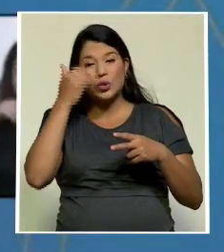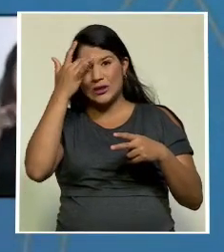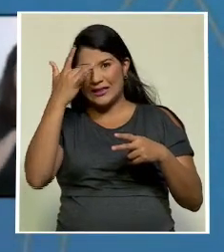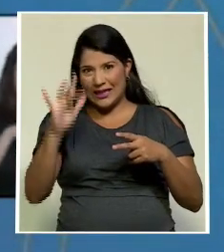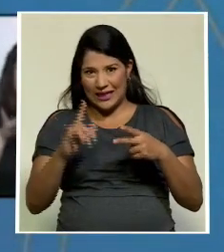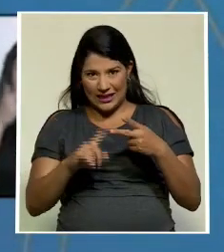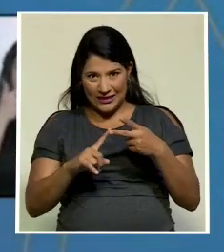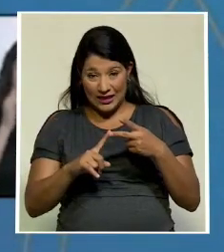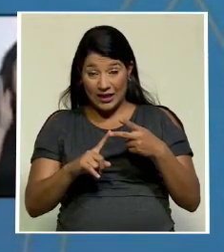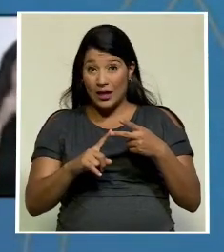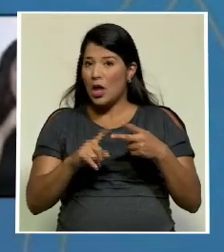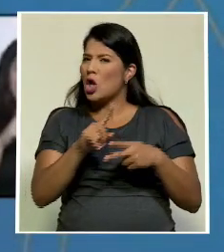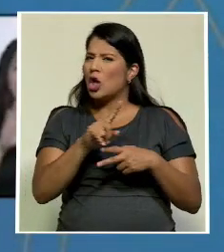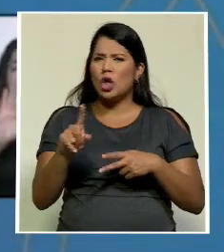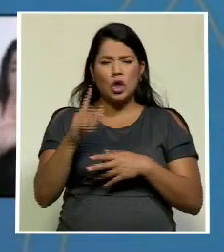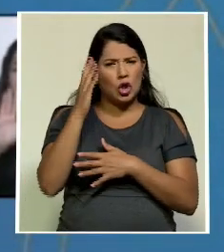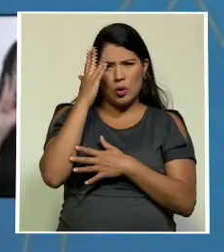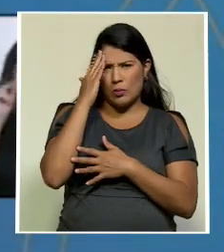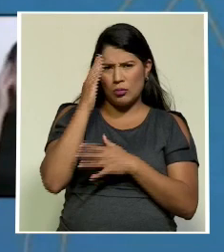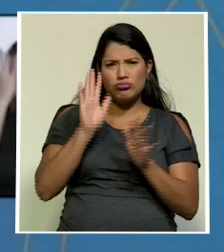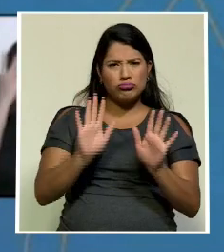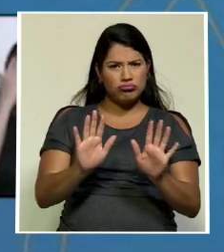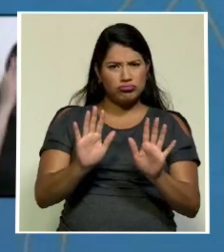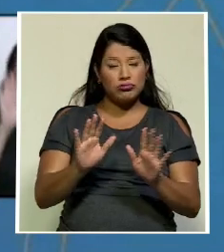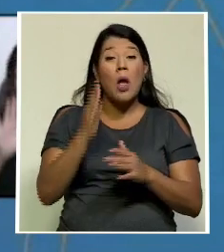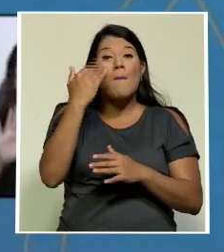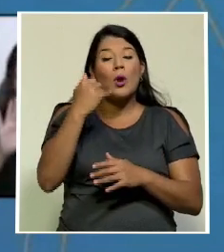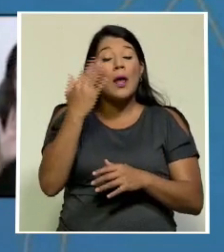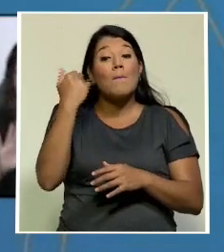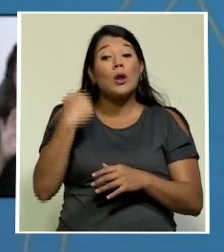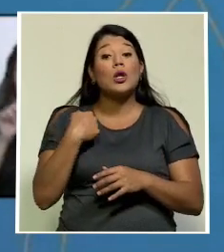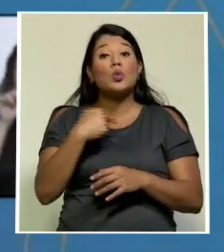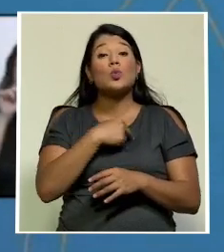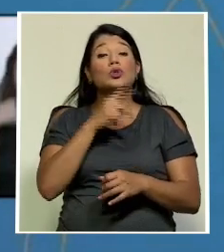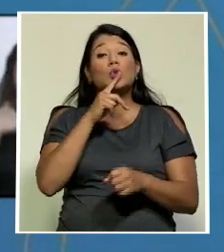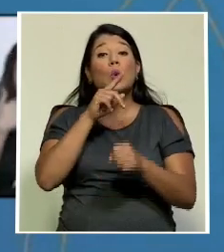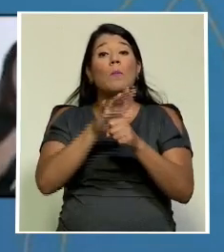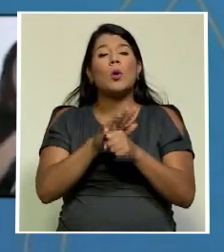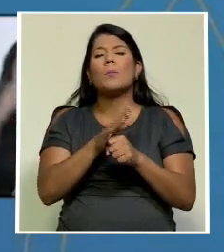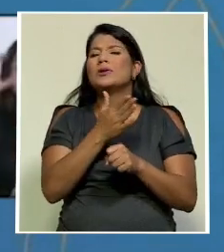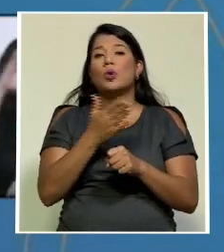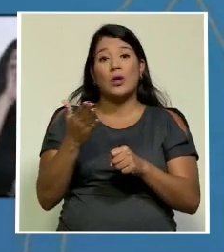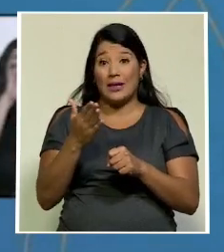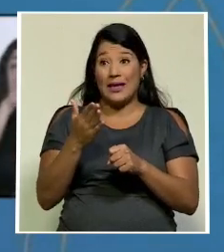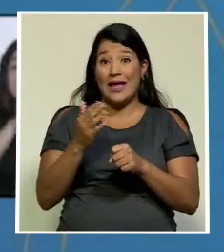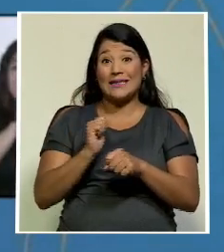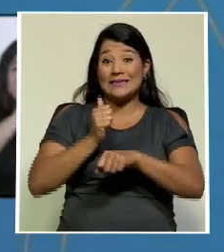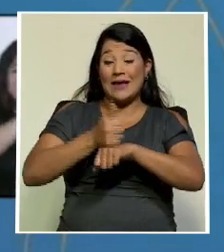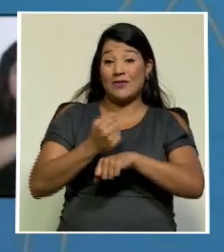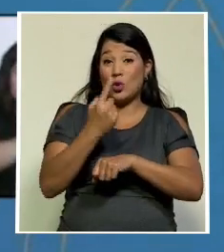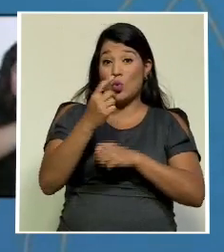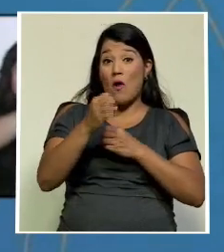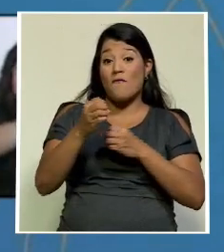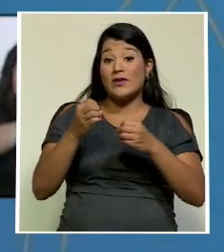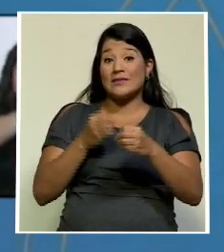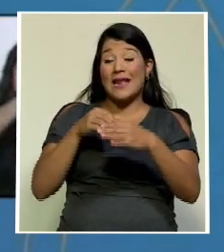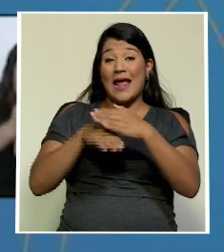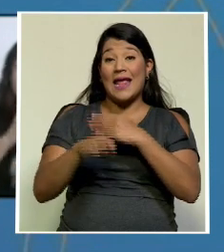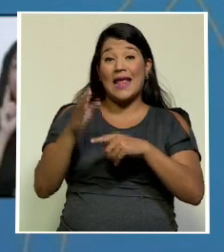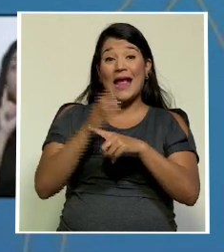No tienen por qué preocuparse. Nuestro compromiso es colocar al menos una oficina por cantón para